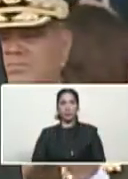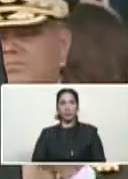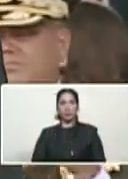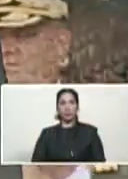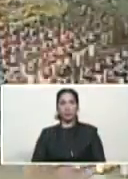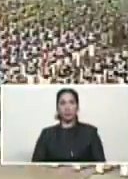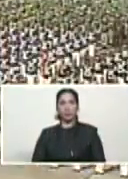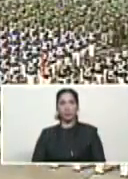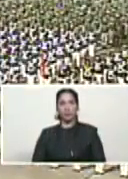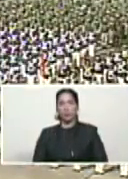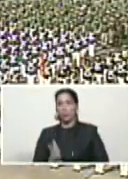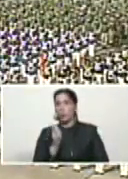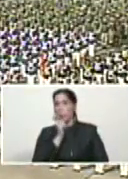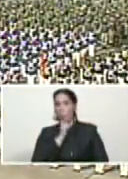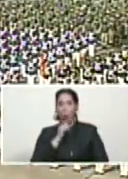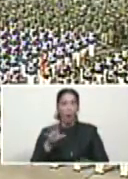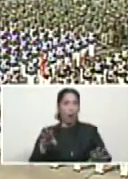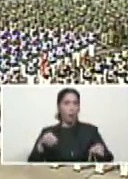No aceptamos